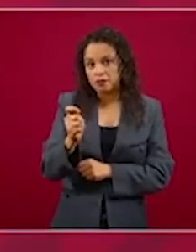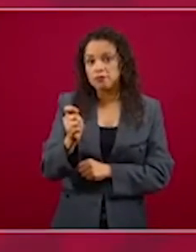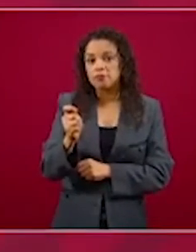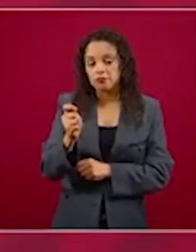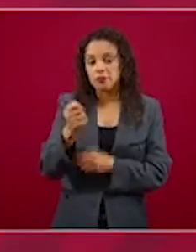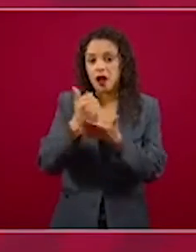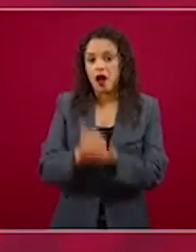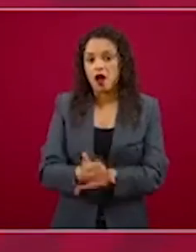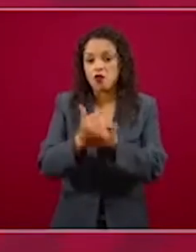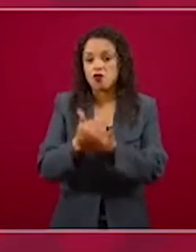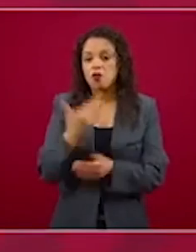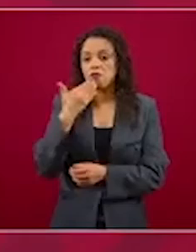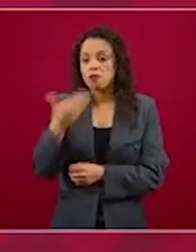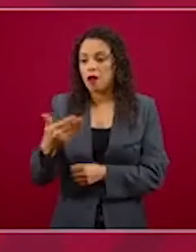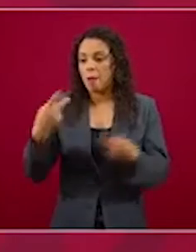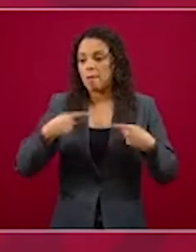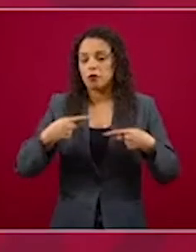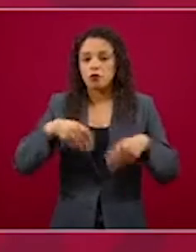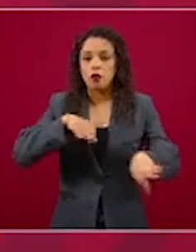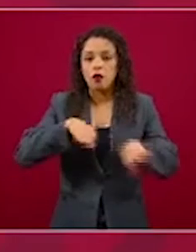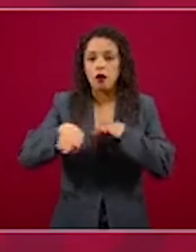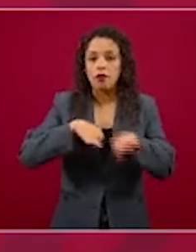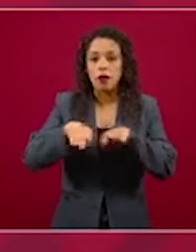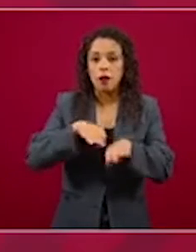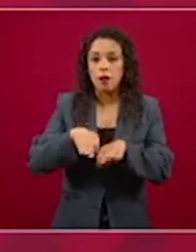compatriotas, nuestros paisanos.